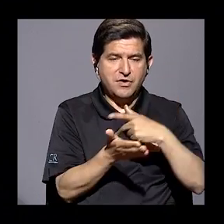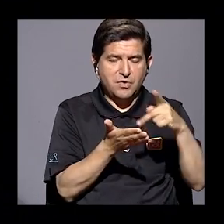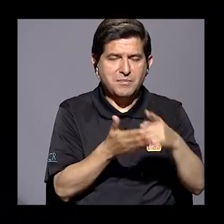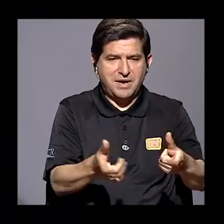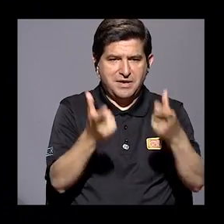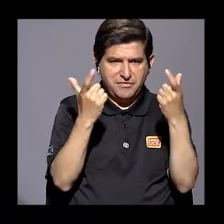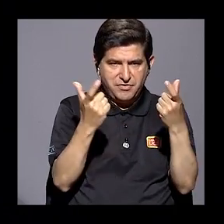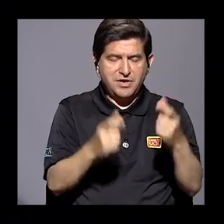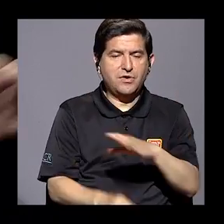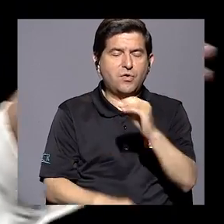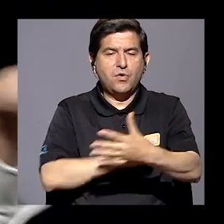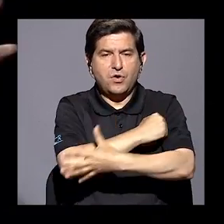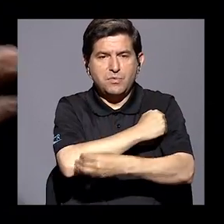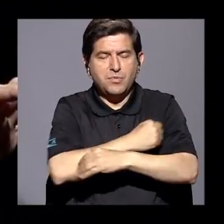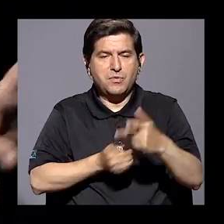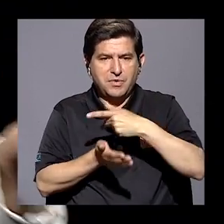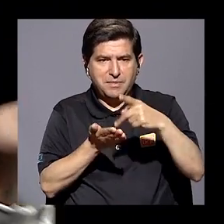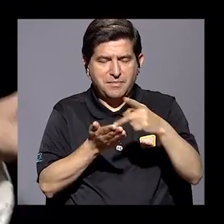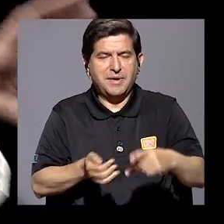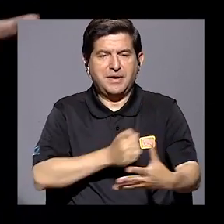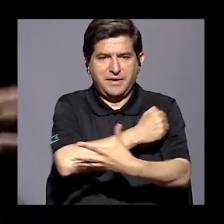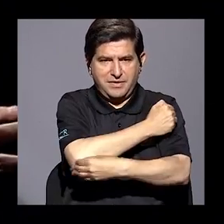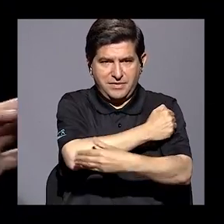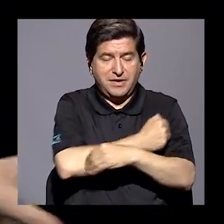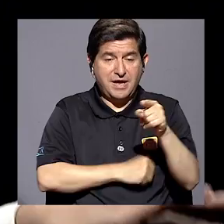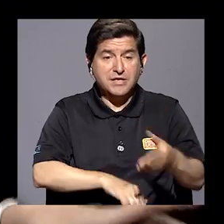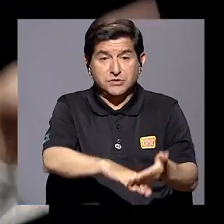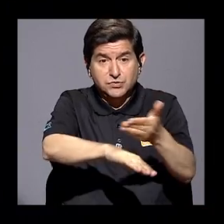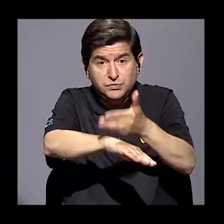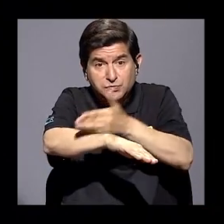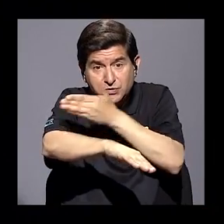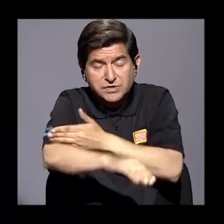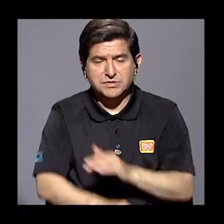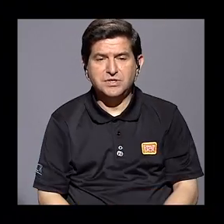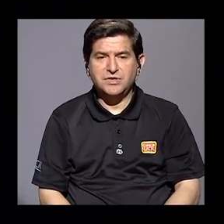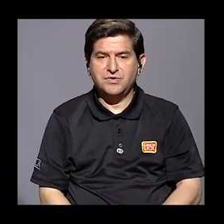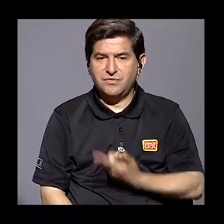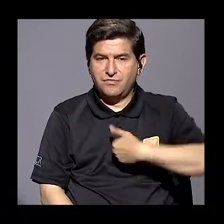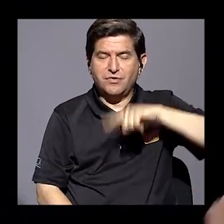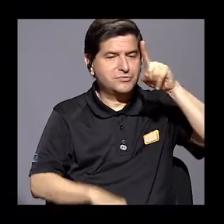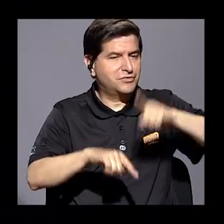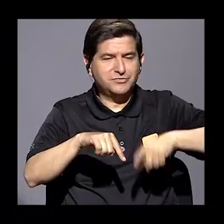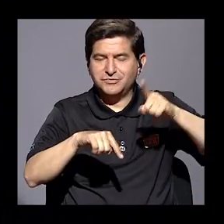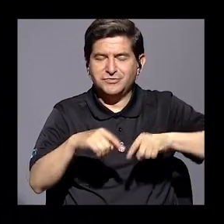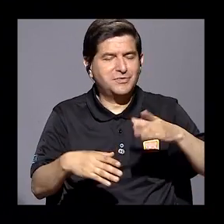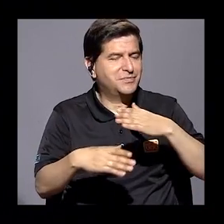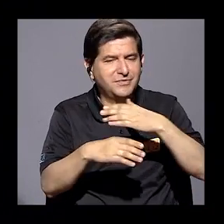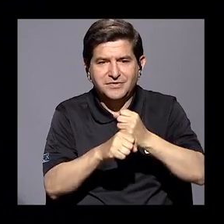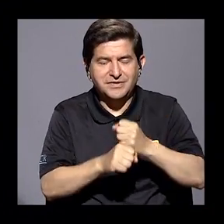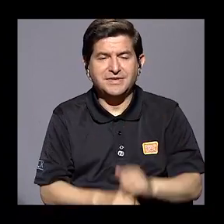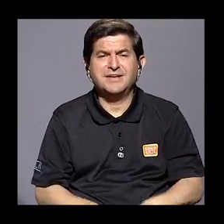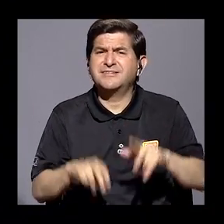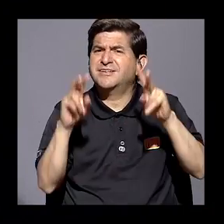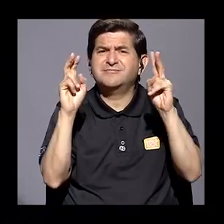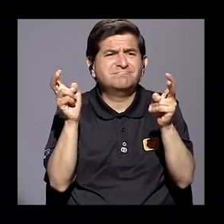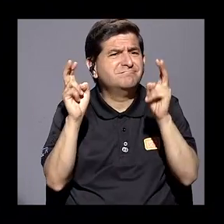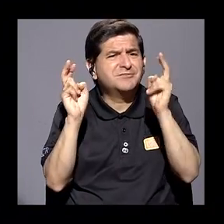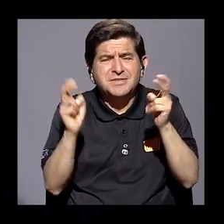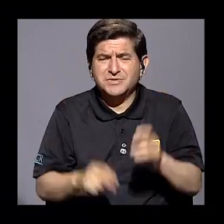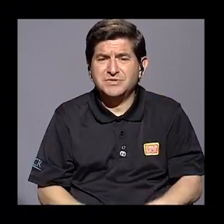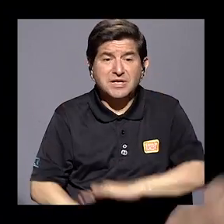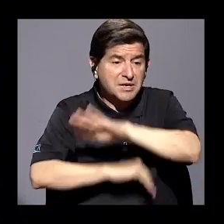como rico y que el pobre pague como pobre eso es por definición un sistema tributario progresivo eso no lo hemos logrado ok no es un tema